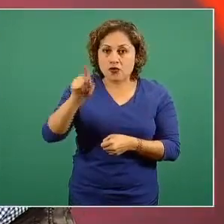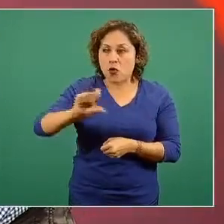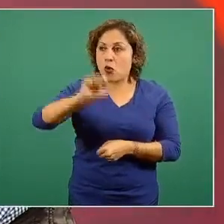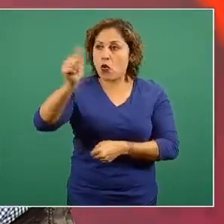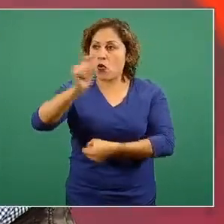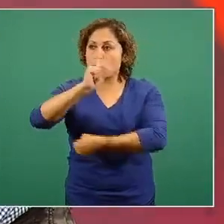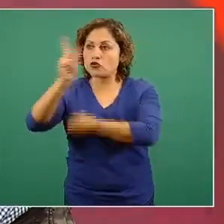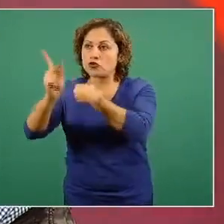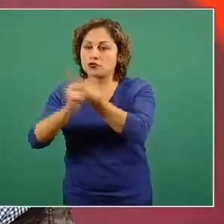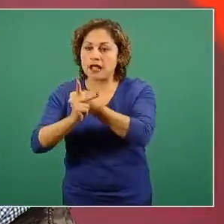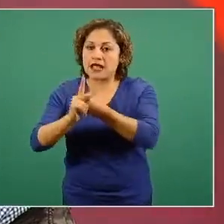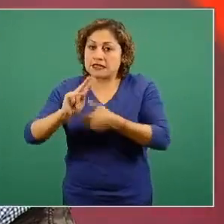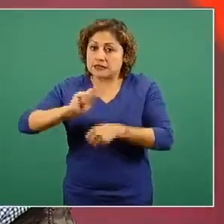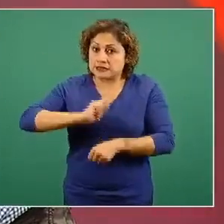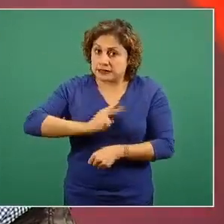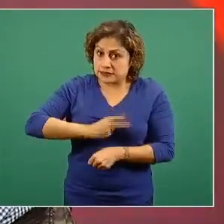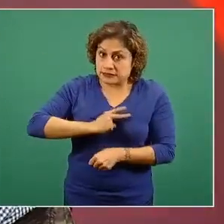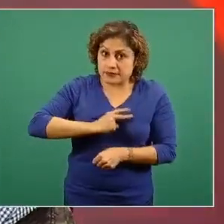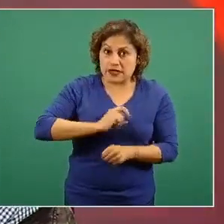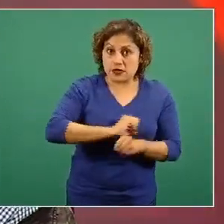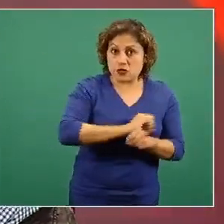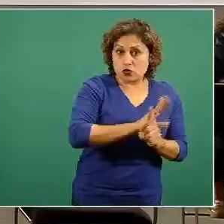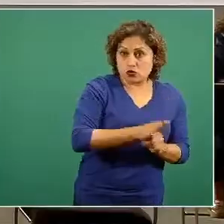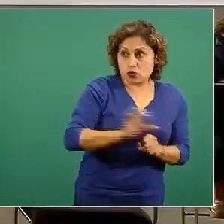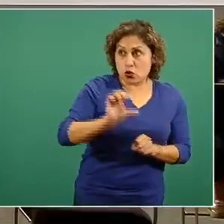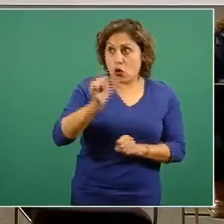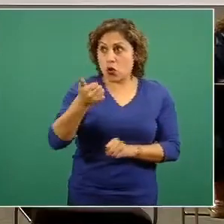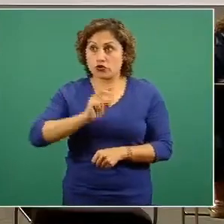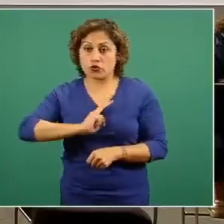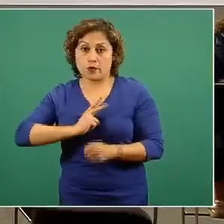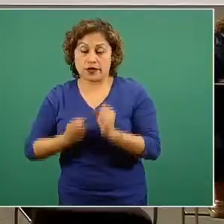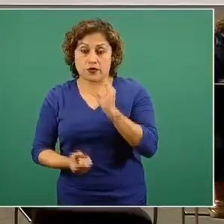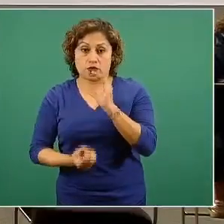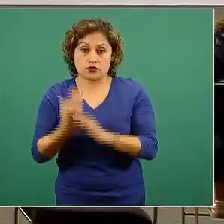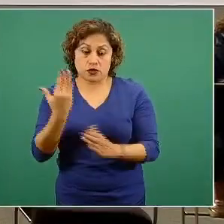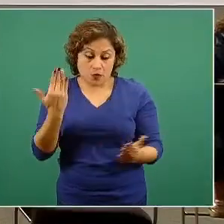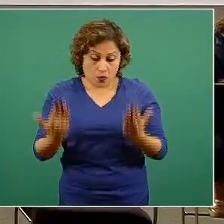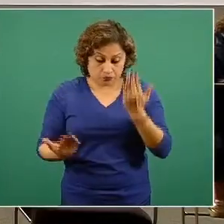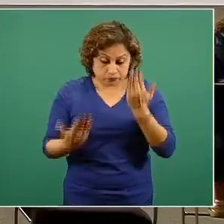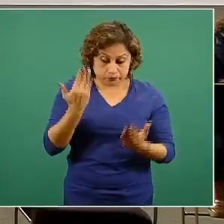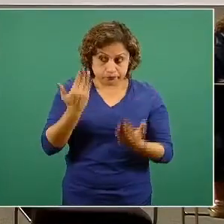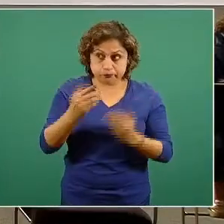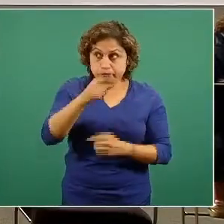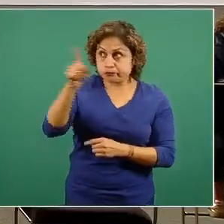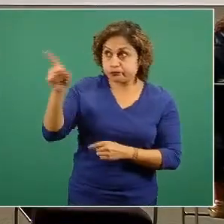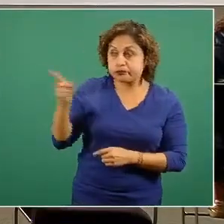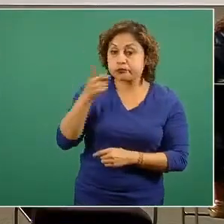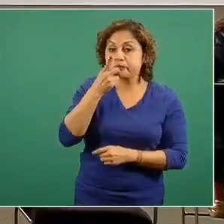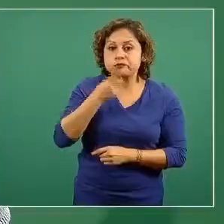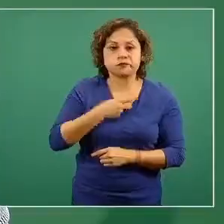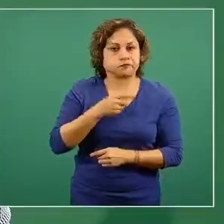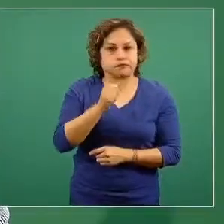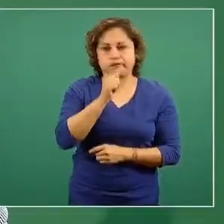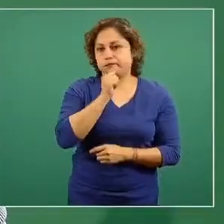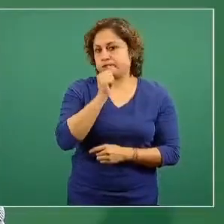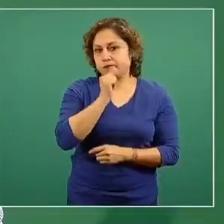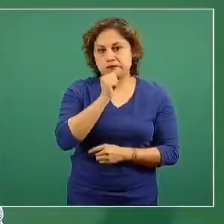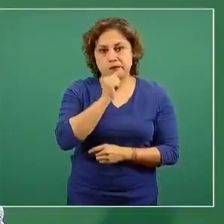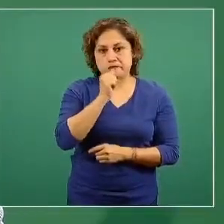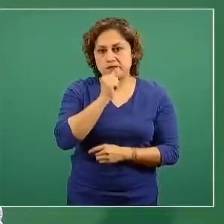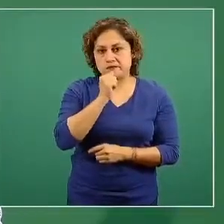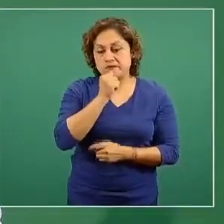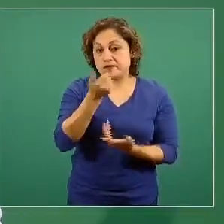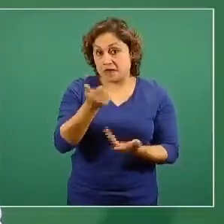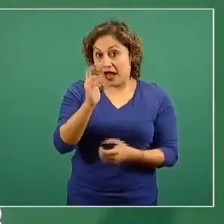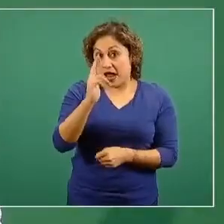no se identifica todavía hasta el momento, a pesar de que ya la variante ha circulado en muchos lugares del mundo, recordando que tampoco es la primera variante que